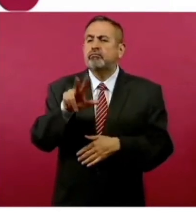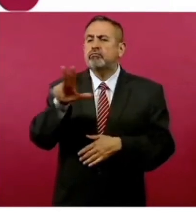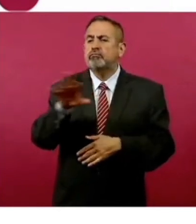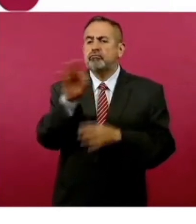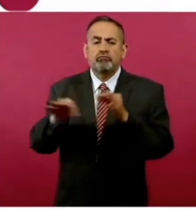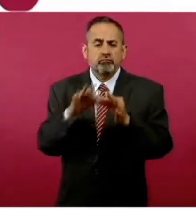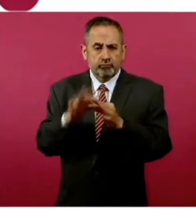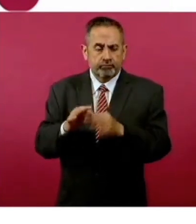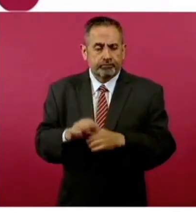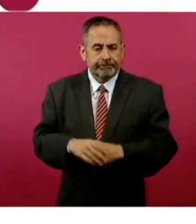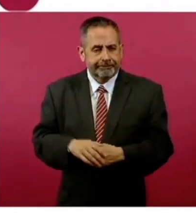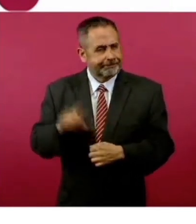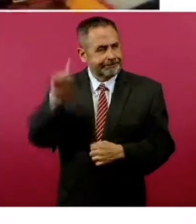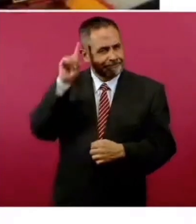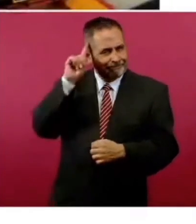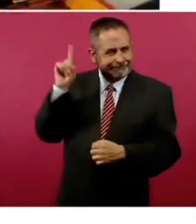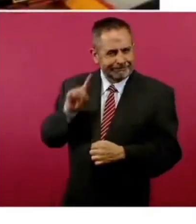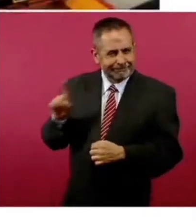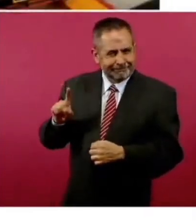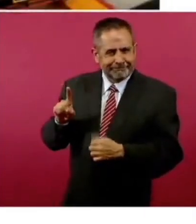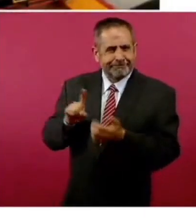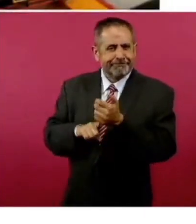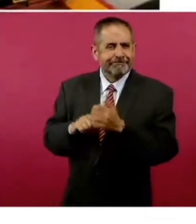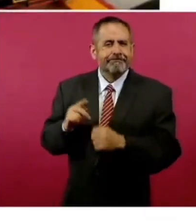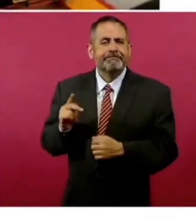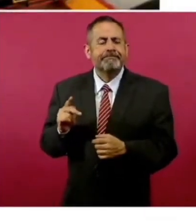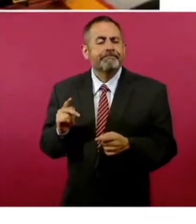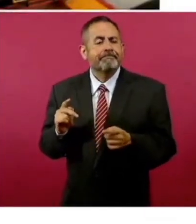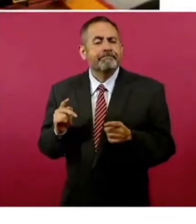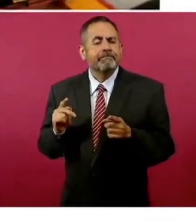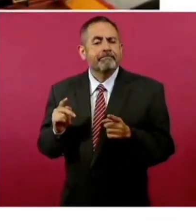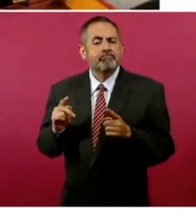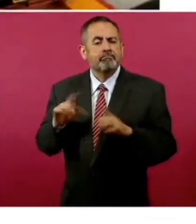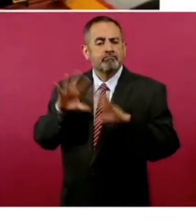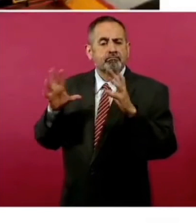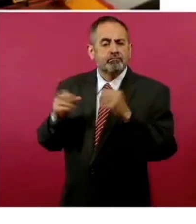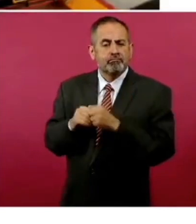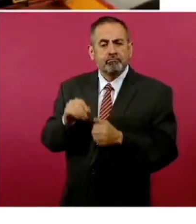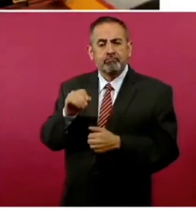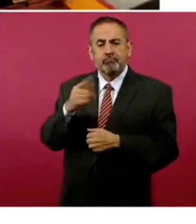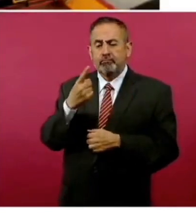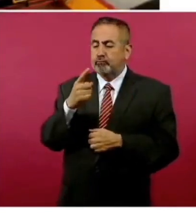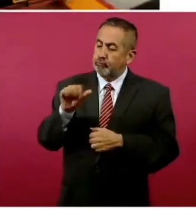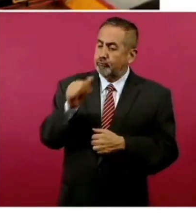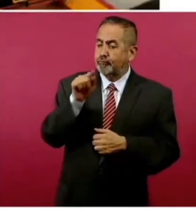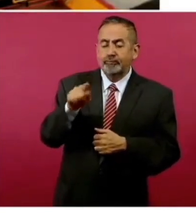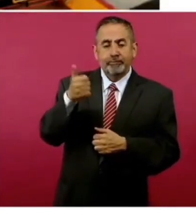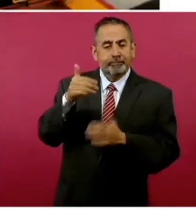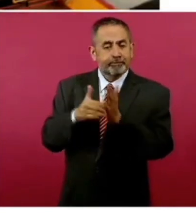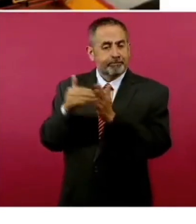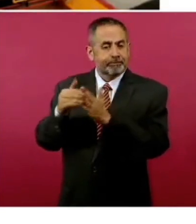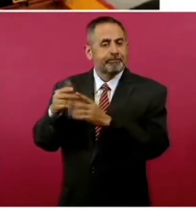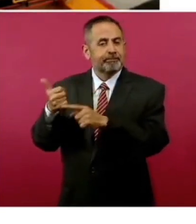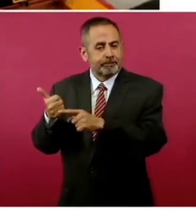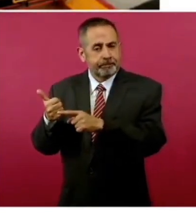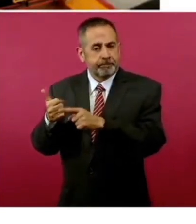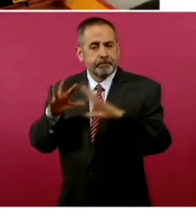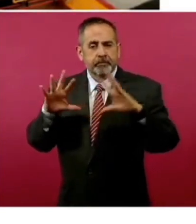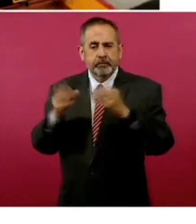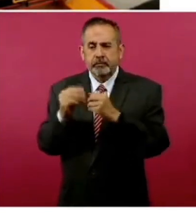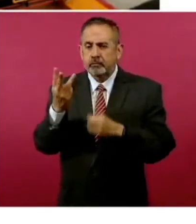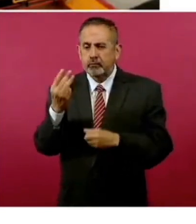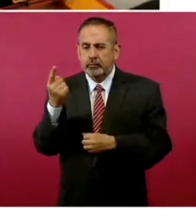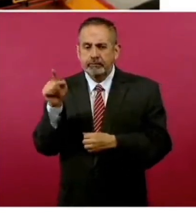en Zacatecas la inversión ha sido de once punto seis millones de pesos en equipos electromecánicos en 53 acciones